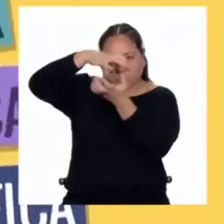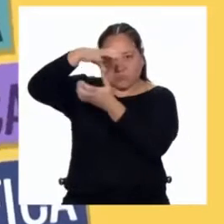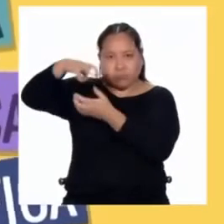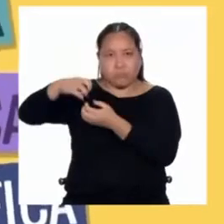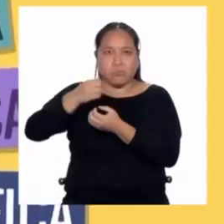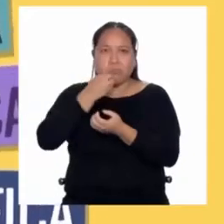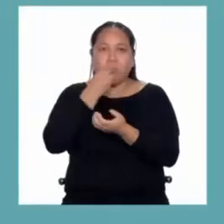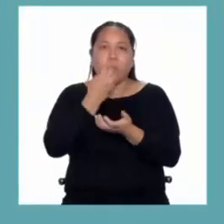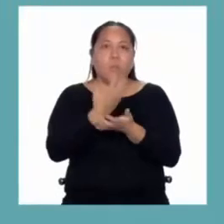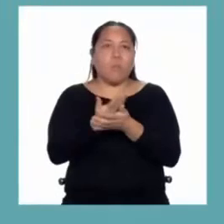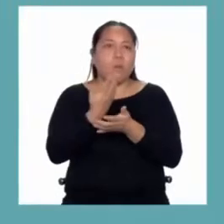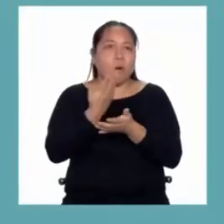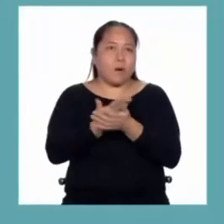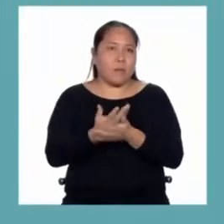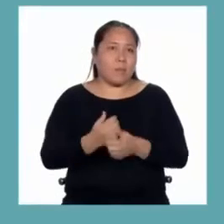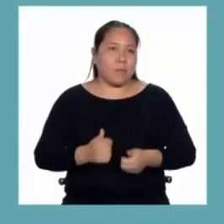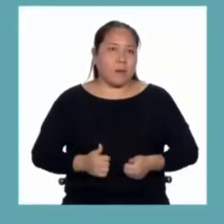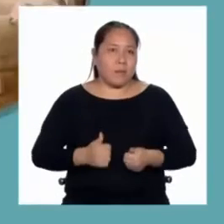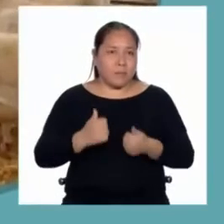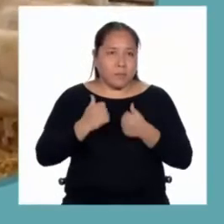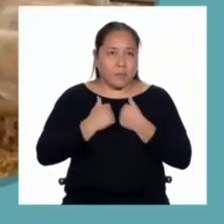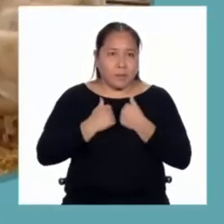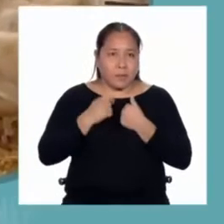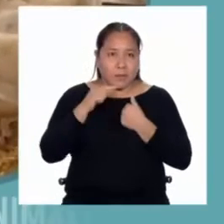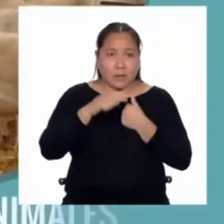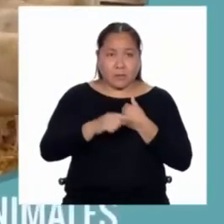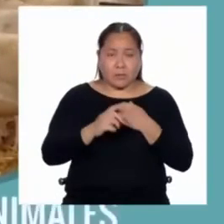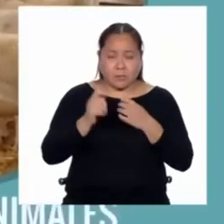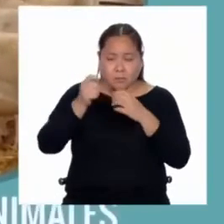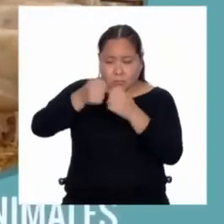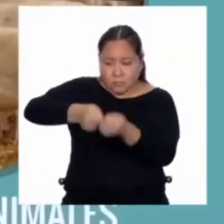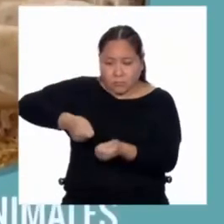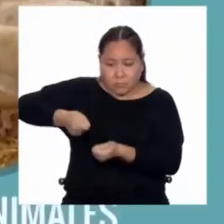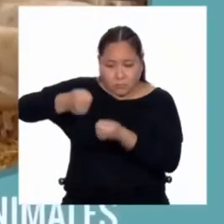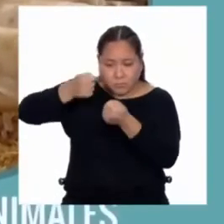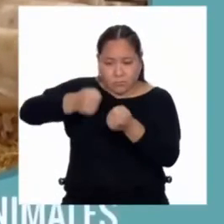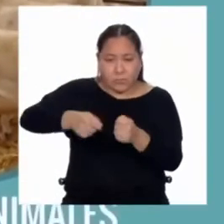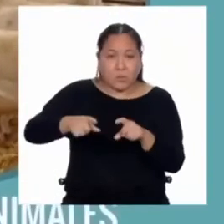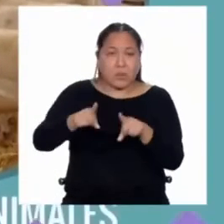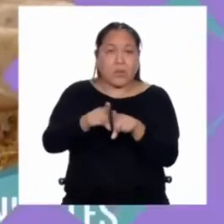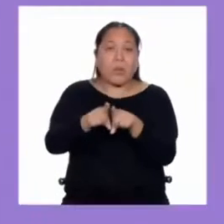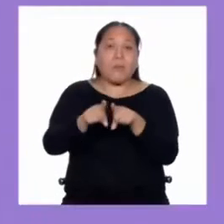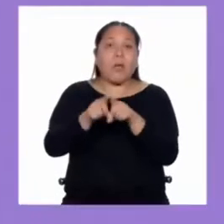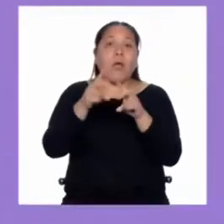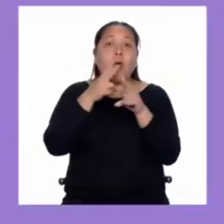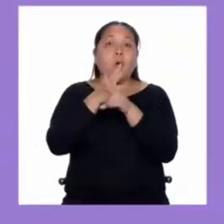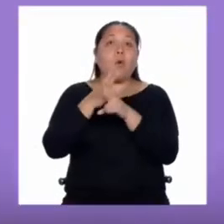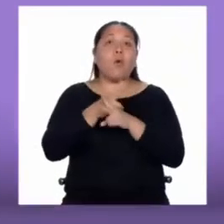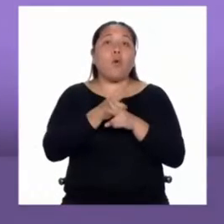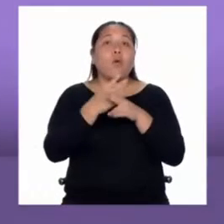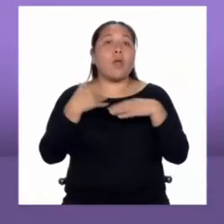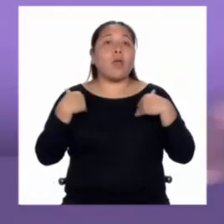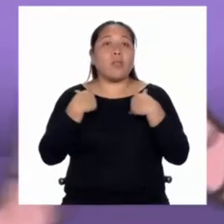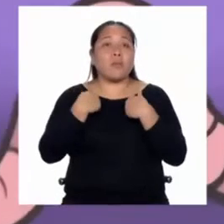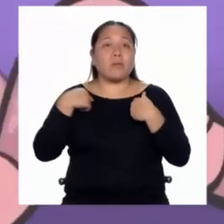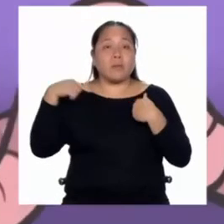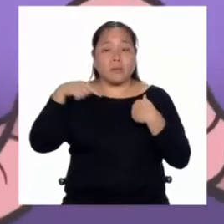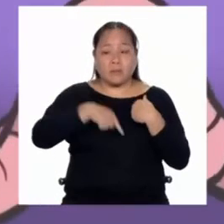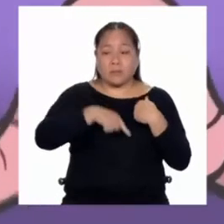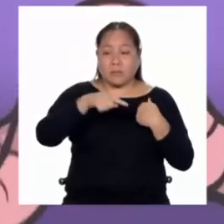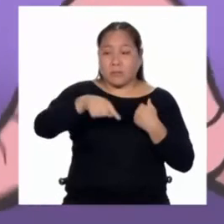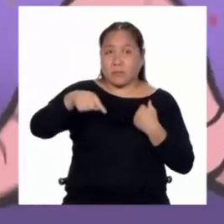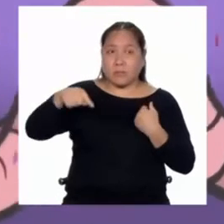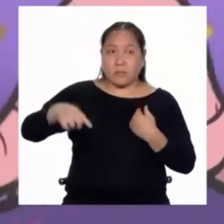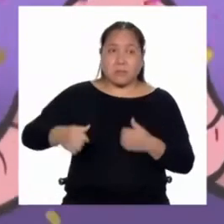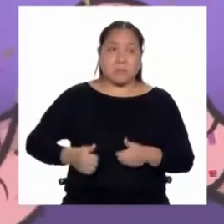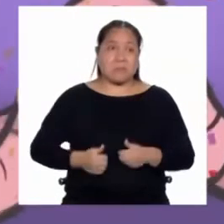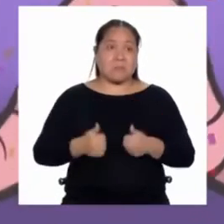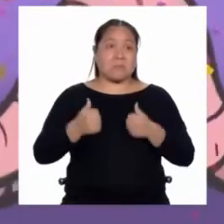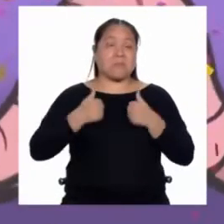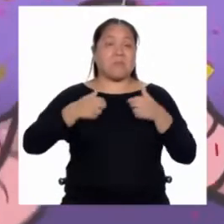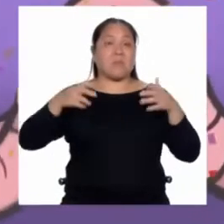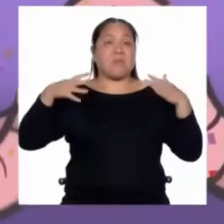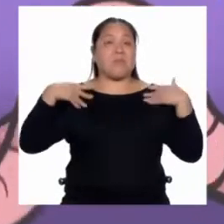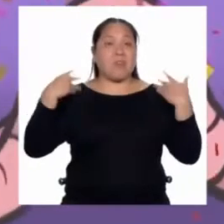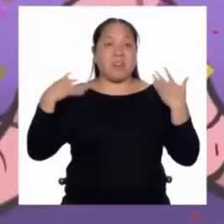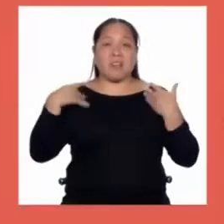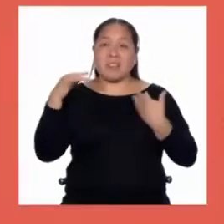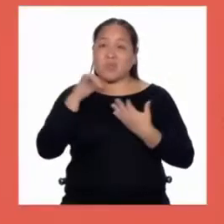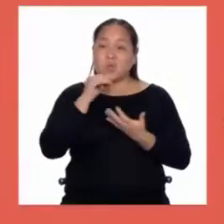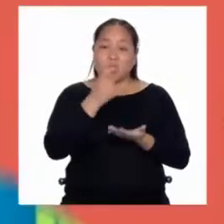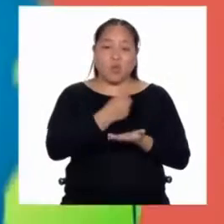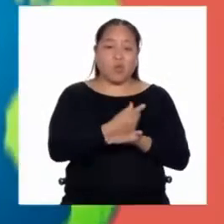geográficas. Además, son aptas para la agricultura y crianza de animales. En estas zonas se puede vivir feliz como una